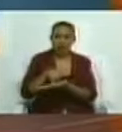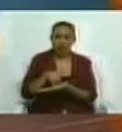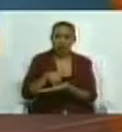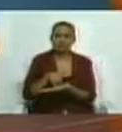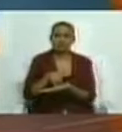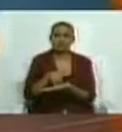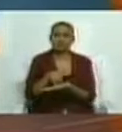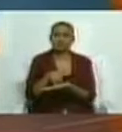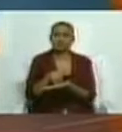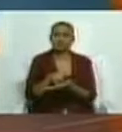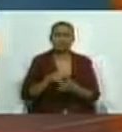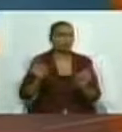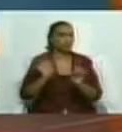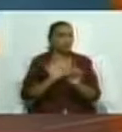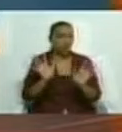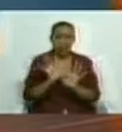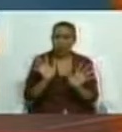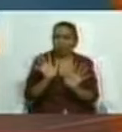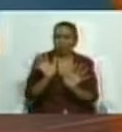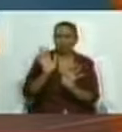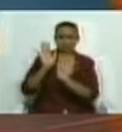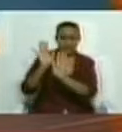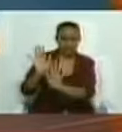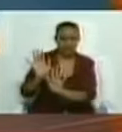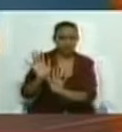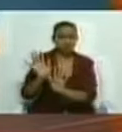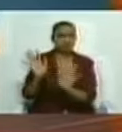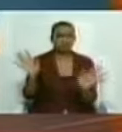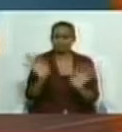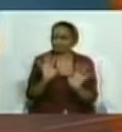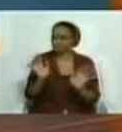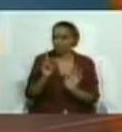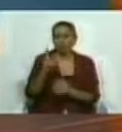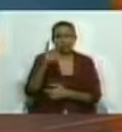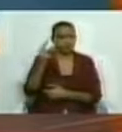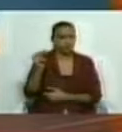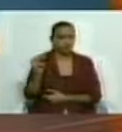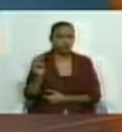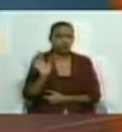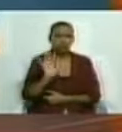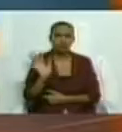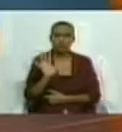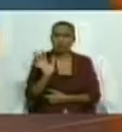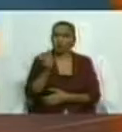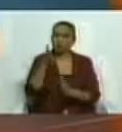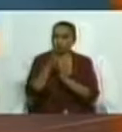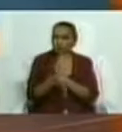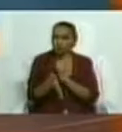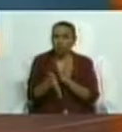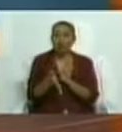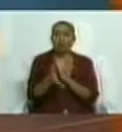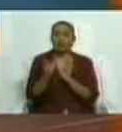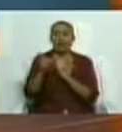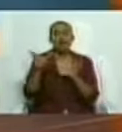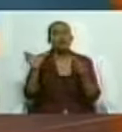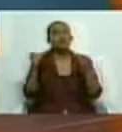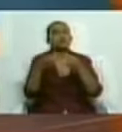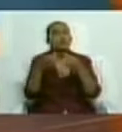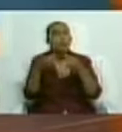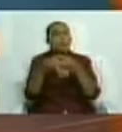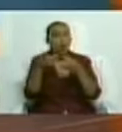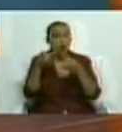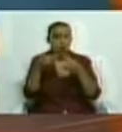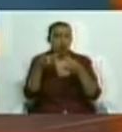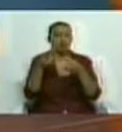tren de dicha organización en el organigrama en el amp ograma de dicha organización